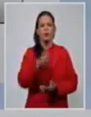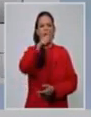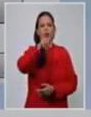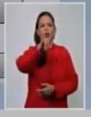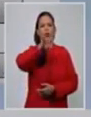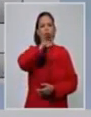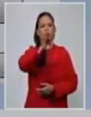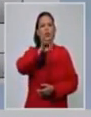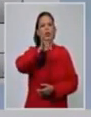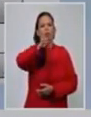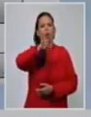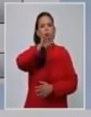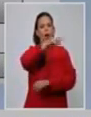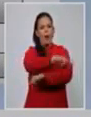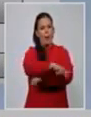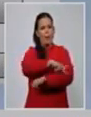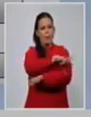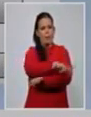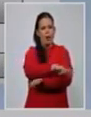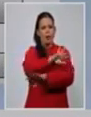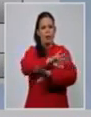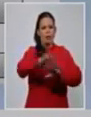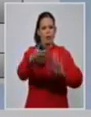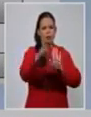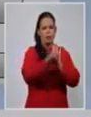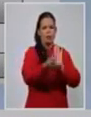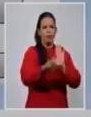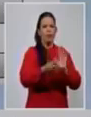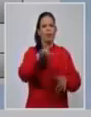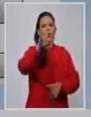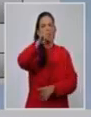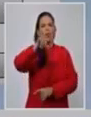cifra acumulada de casos confirmados es de